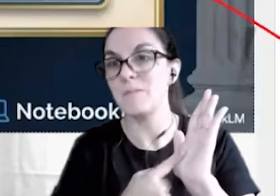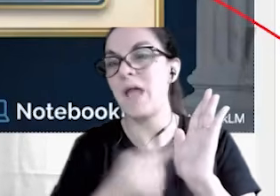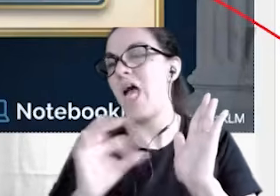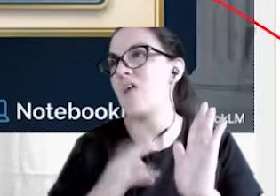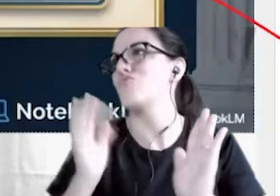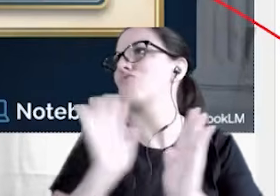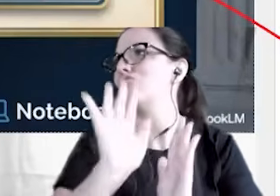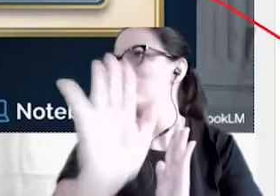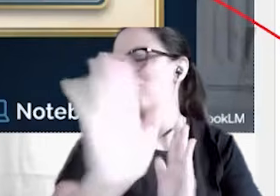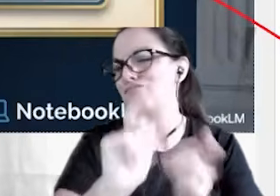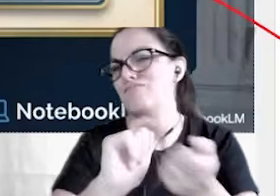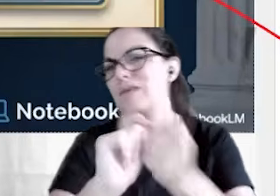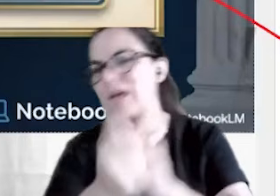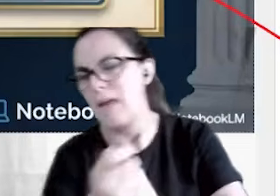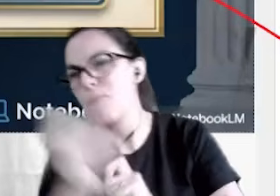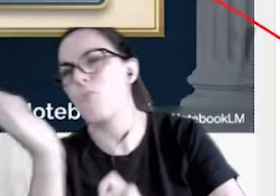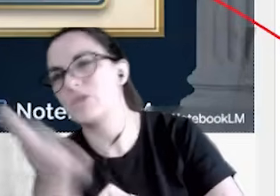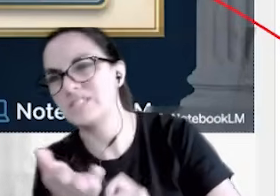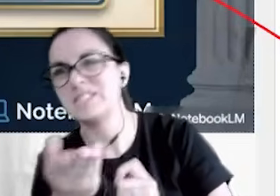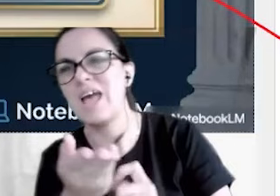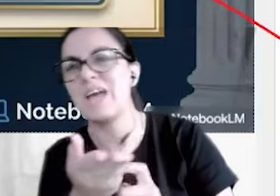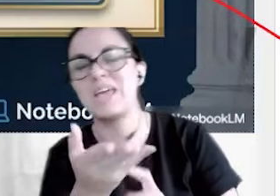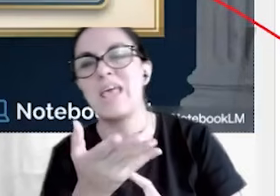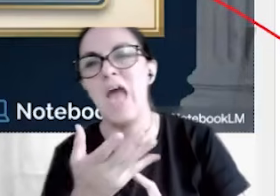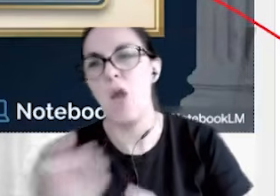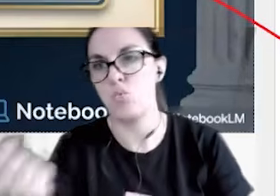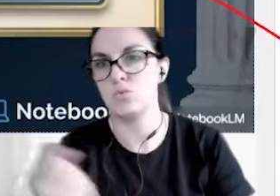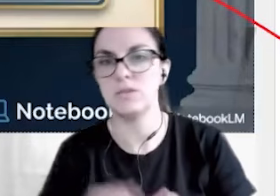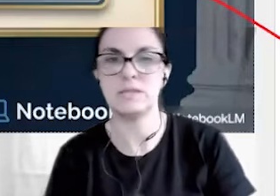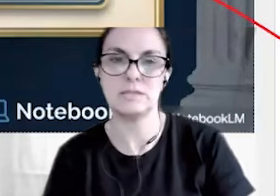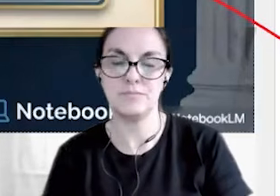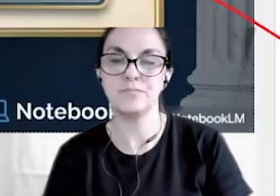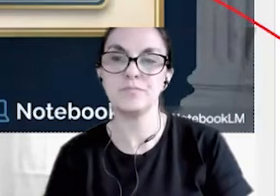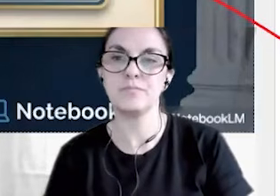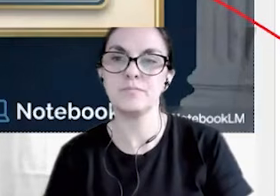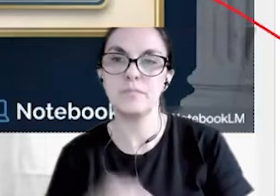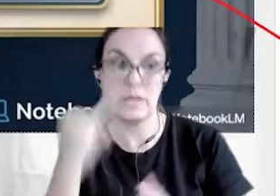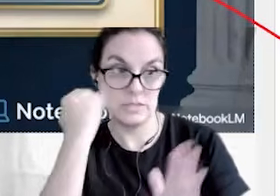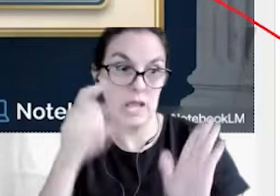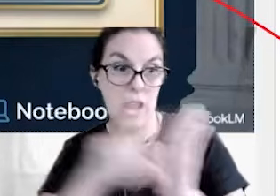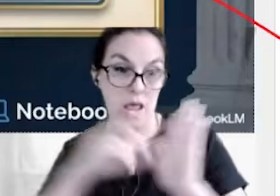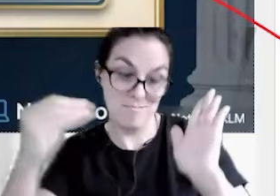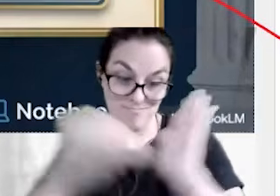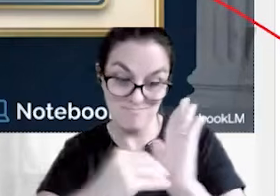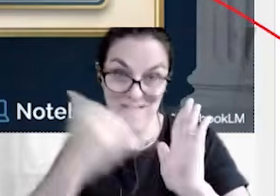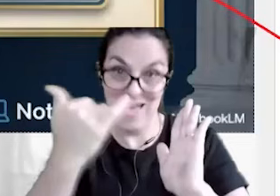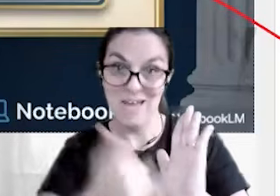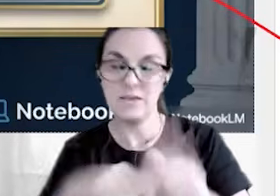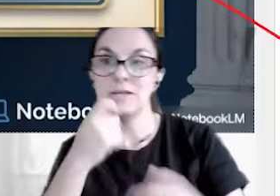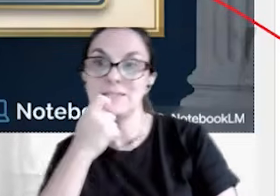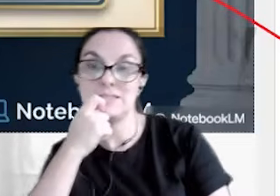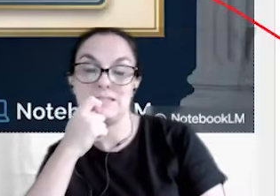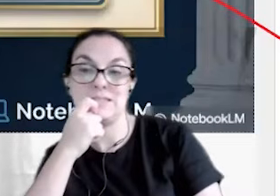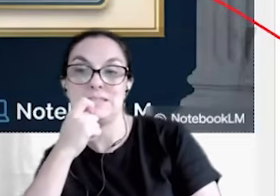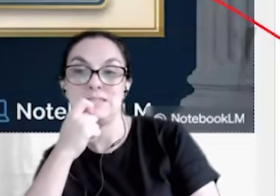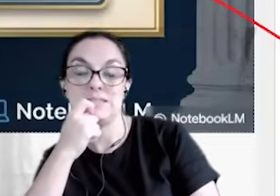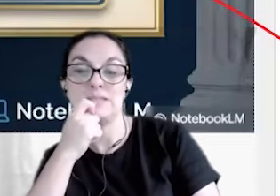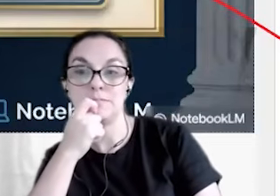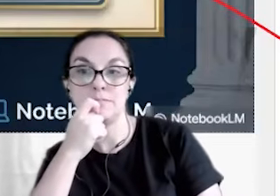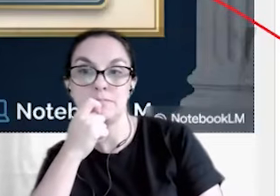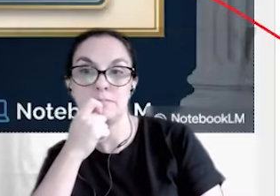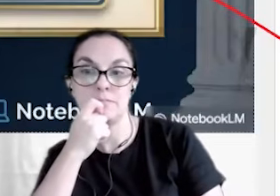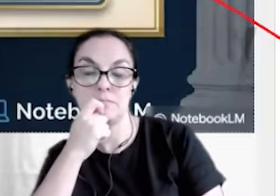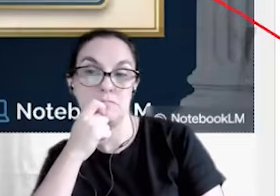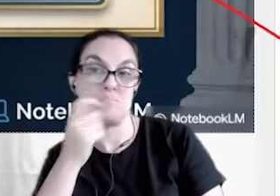Coeficiente que nunca se terminó de llevar a cabo, pero que estaba previsto. Entonces, lo que dijo la Corte, si el legislador